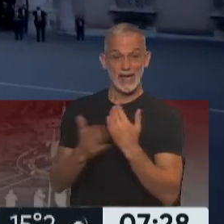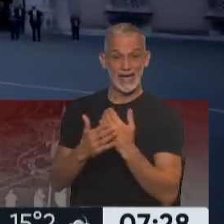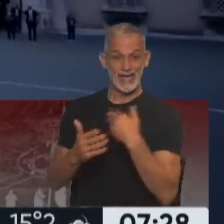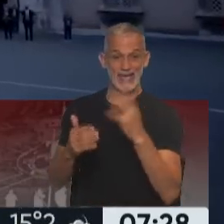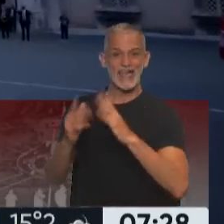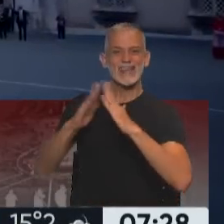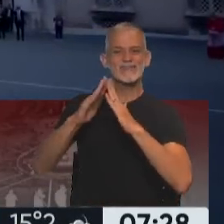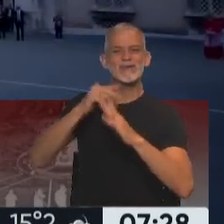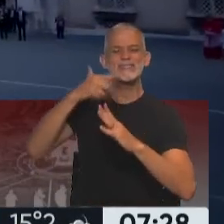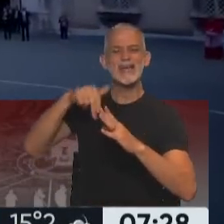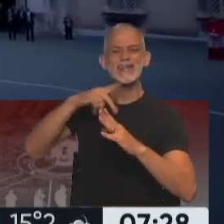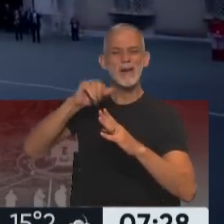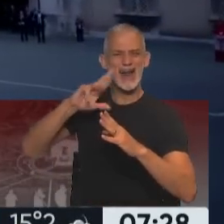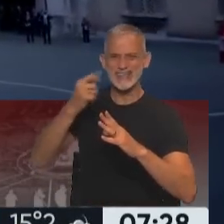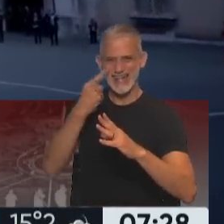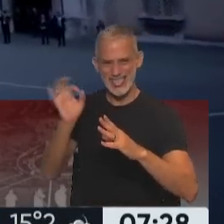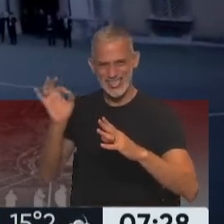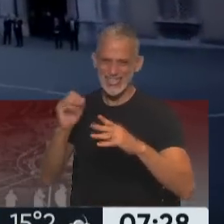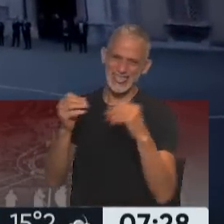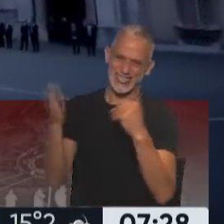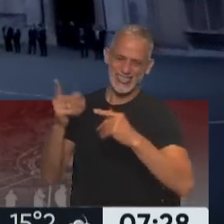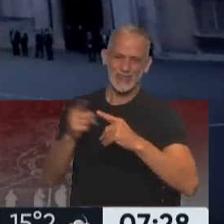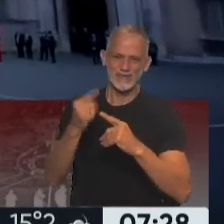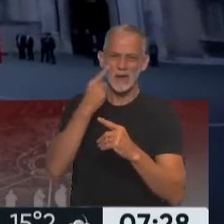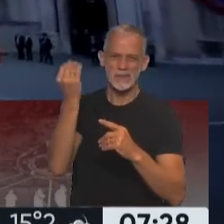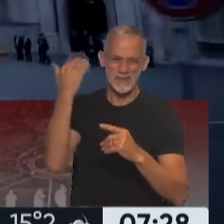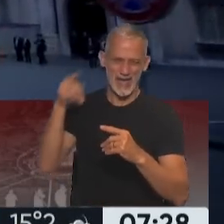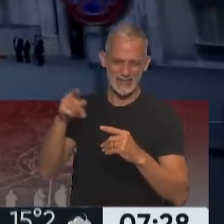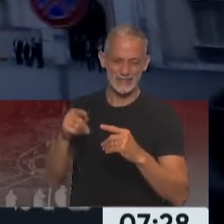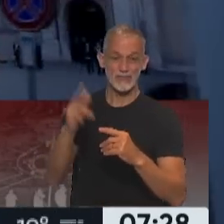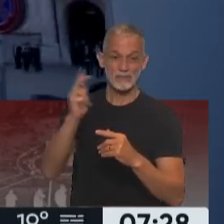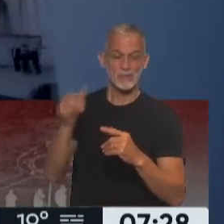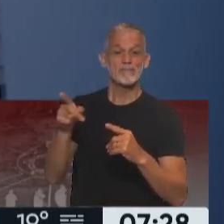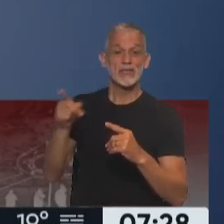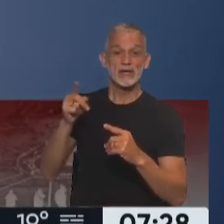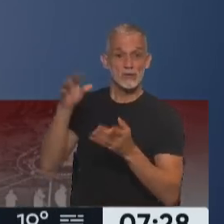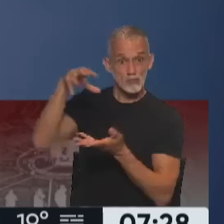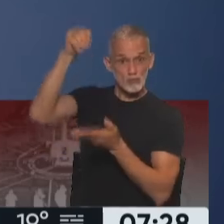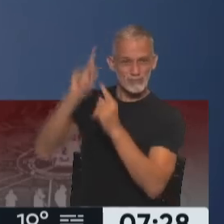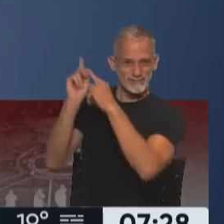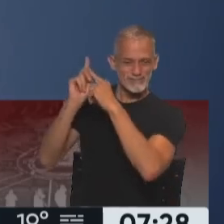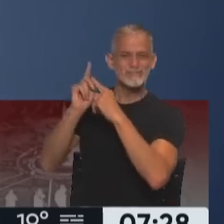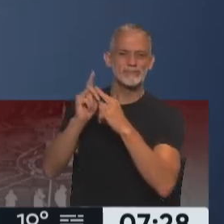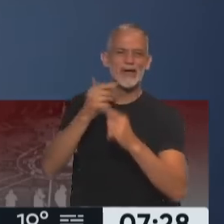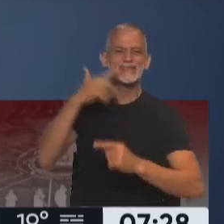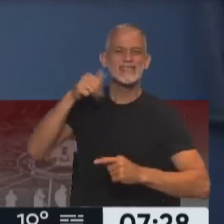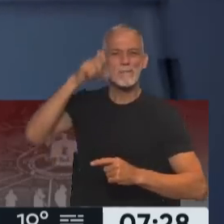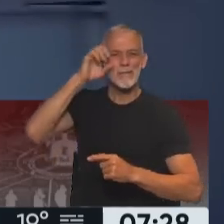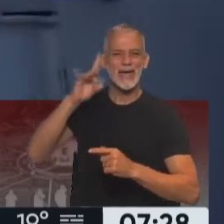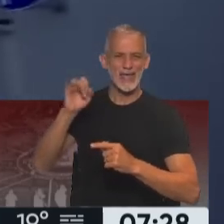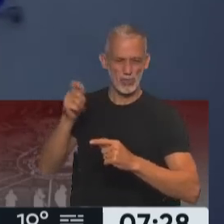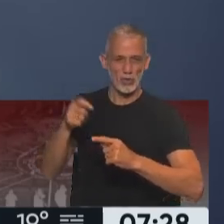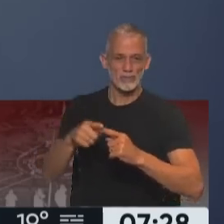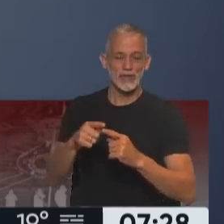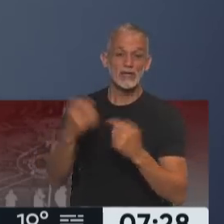la Casa Santa Marta, no se la ve en la imagen. Va a salir Lo que seguramente. se está viendo detrás es la cúpula de la Basílica. De San Pedro, sí. De San Pedro. Bueno, y todos los